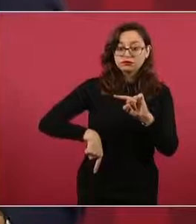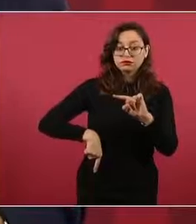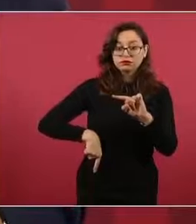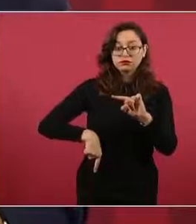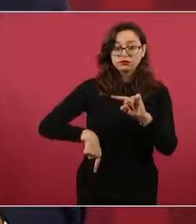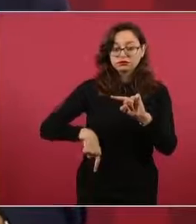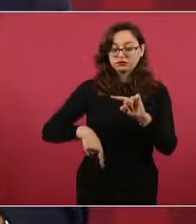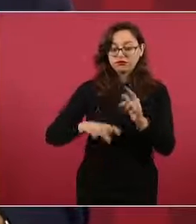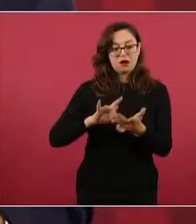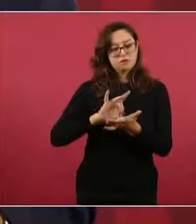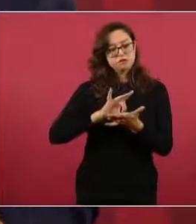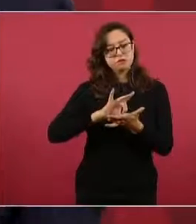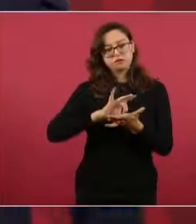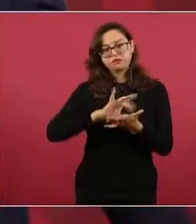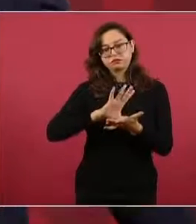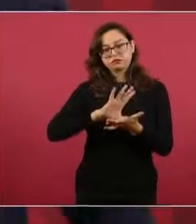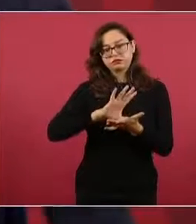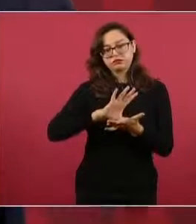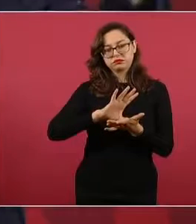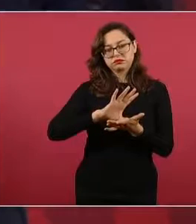si desterramos la corrupción,